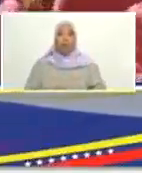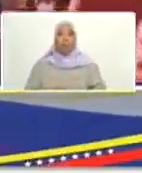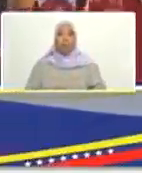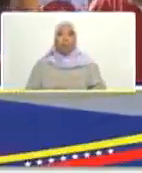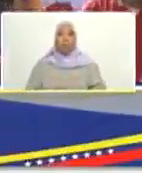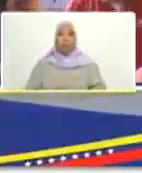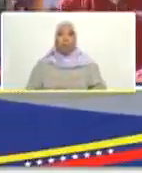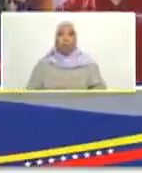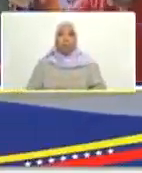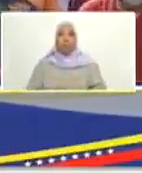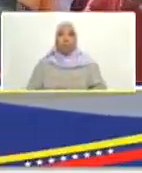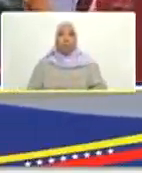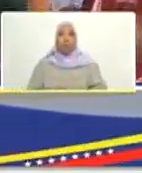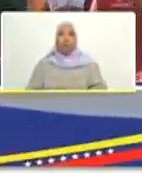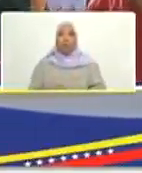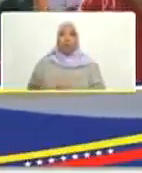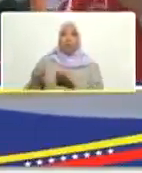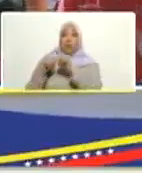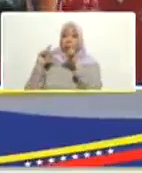Dejen los celos, vale.